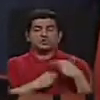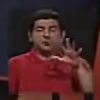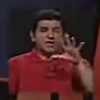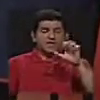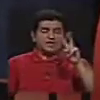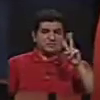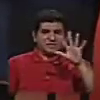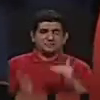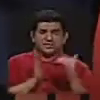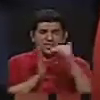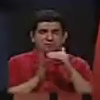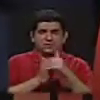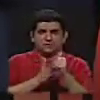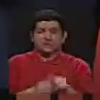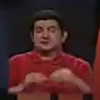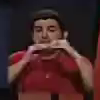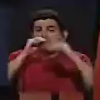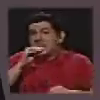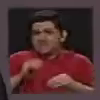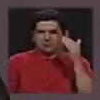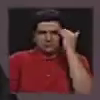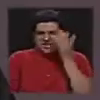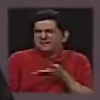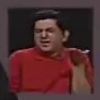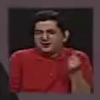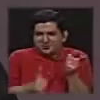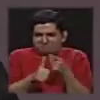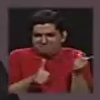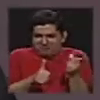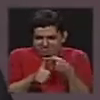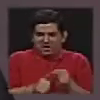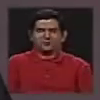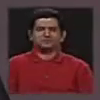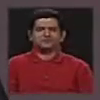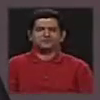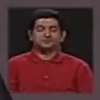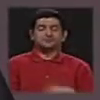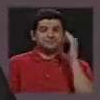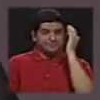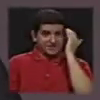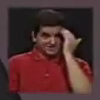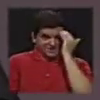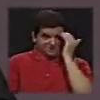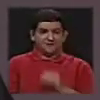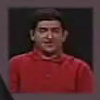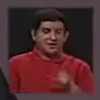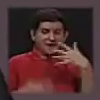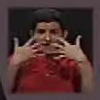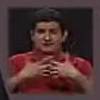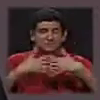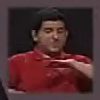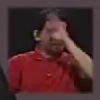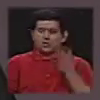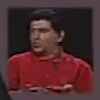525 millones de dólares por lo menos? Por lo menos. Bueno, ¿qué sabemos de OAS? Lo primero, Mauricio, es saber que esta empresa nunca